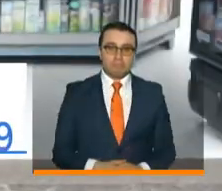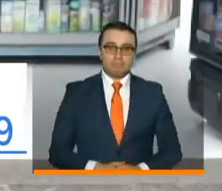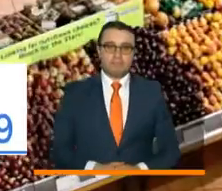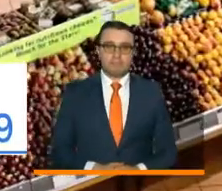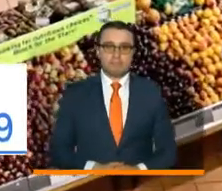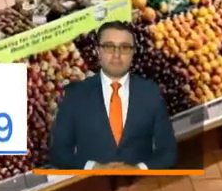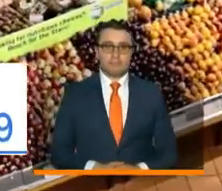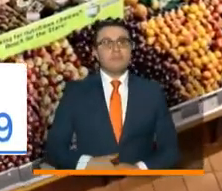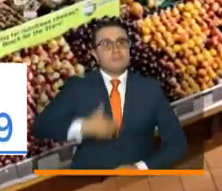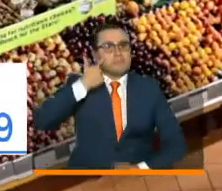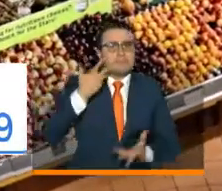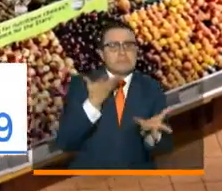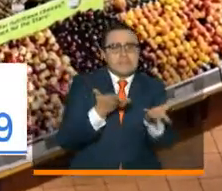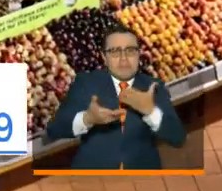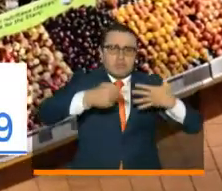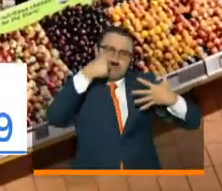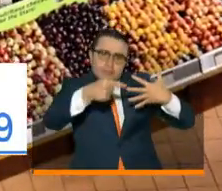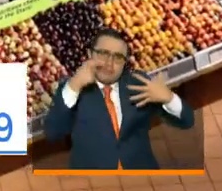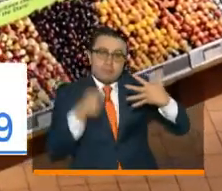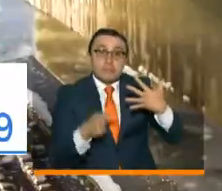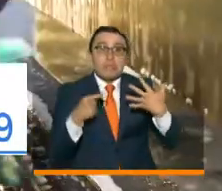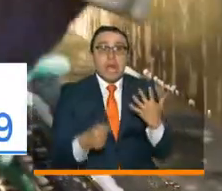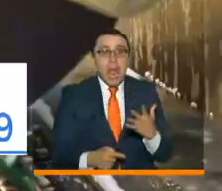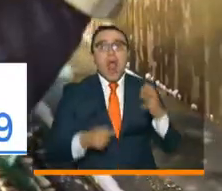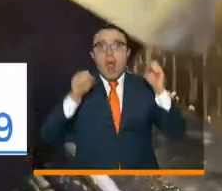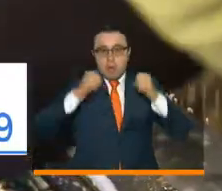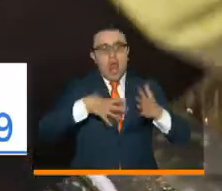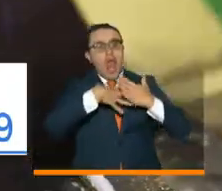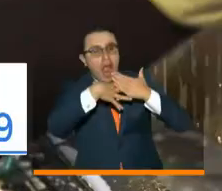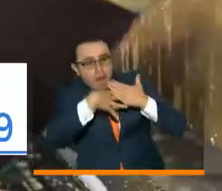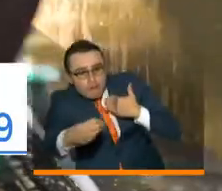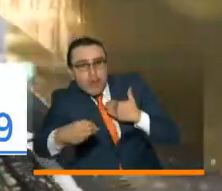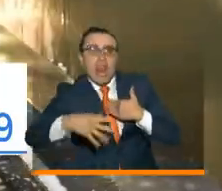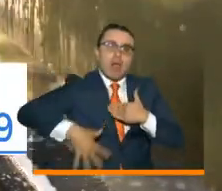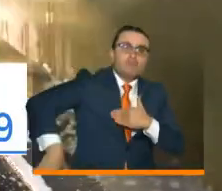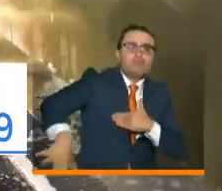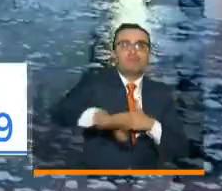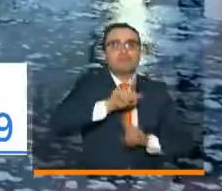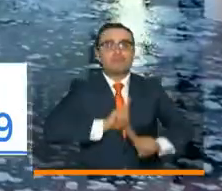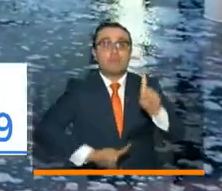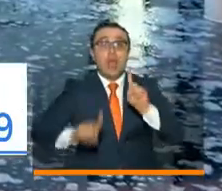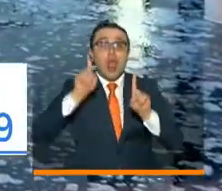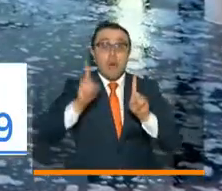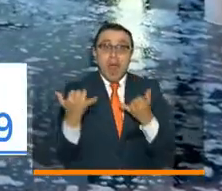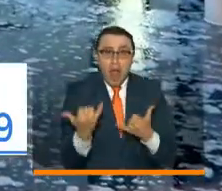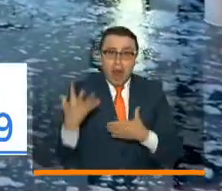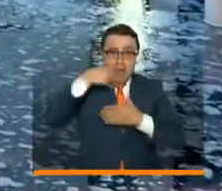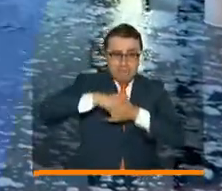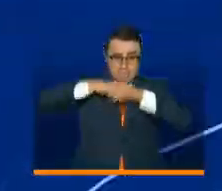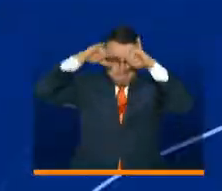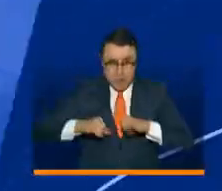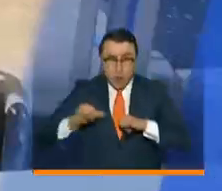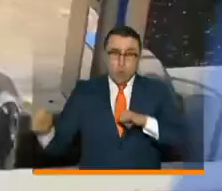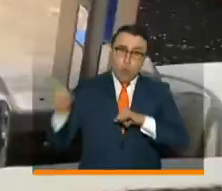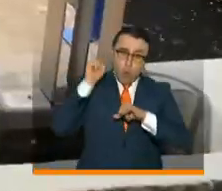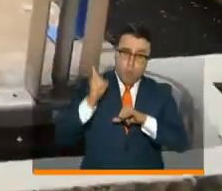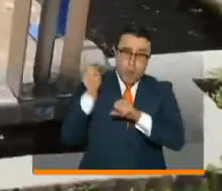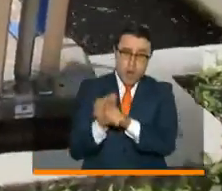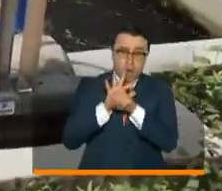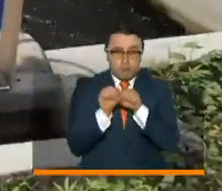Conozca qué servicios esenciales tienen excepciones en el nuevo aislamiento por COVID-19.